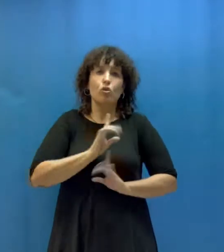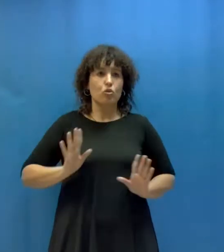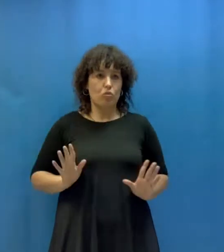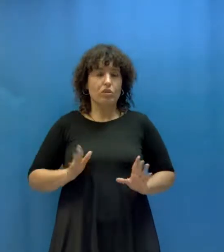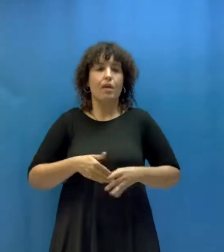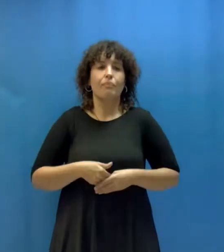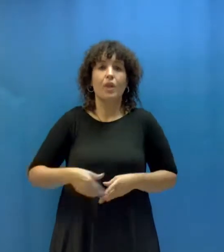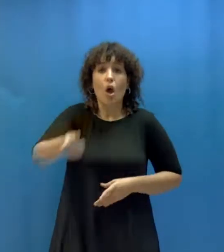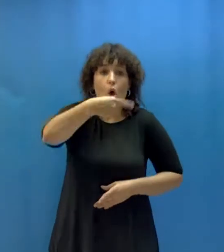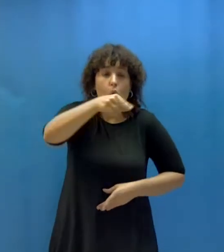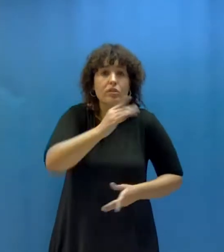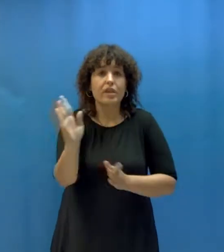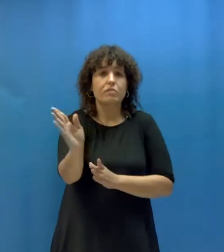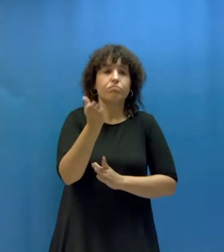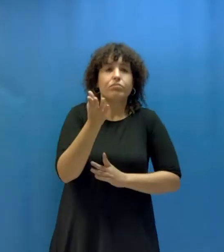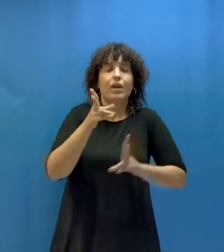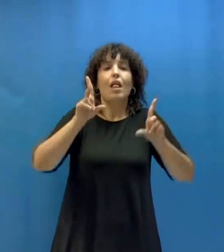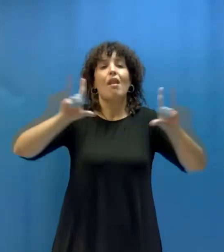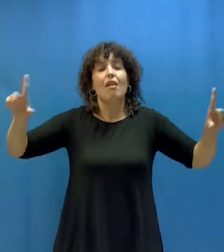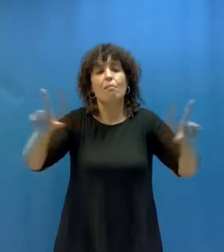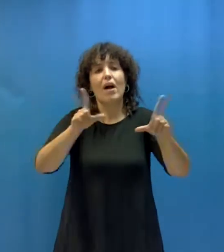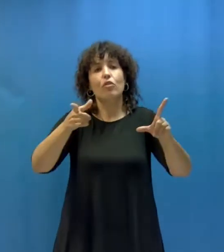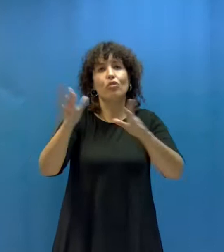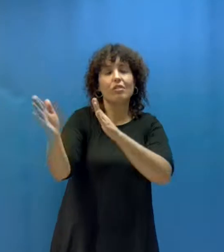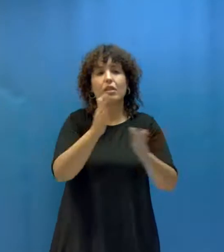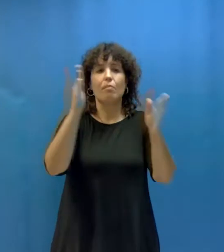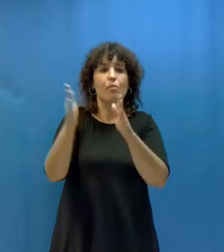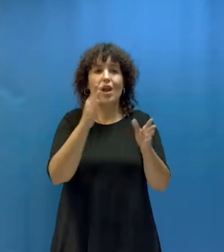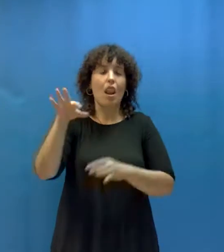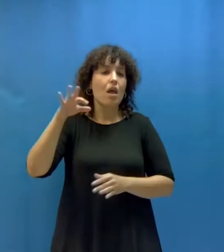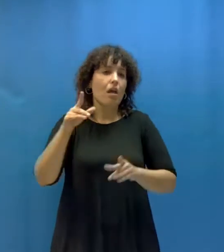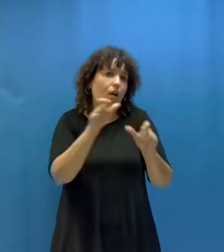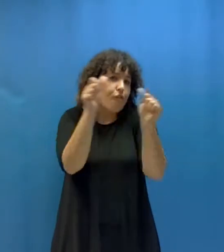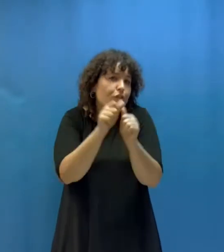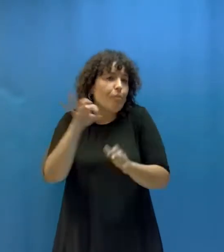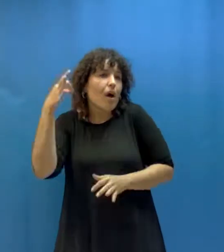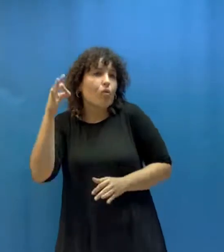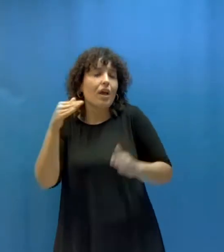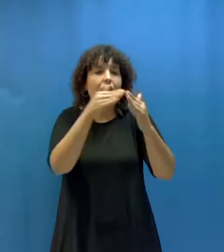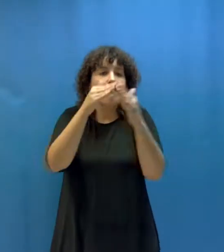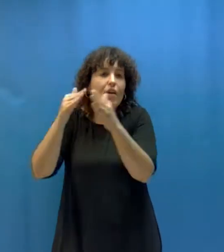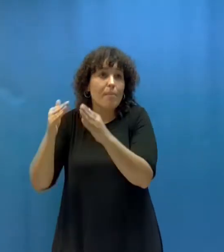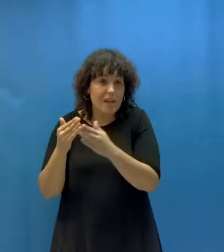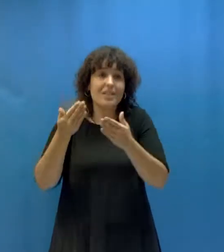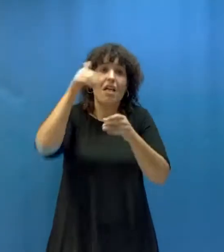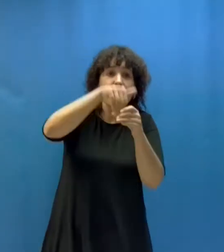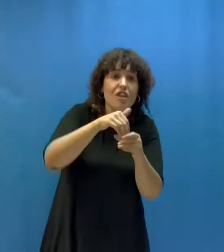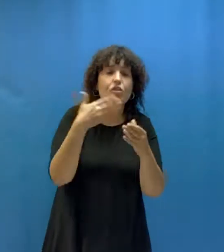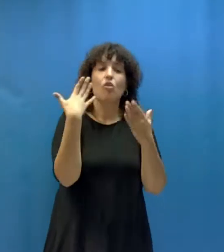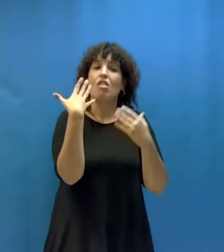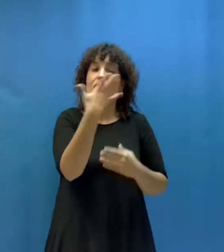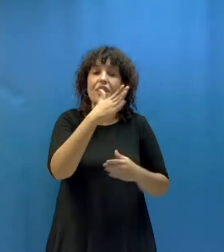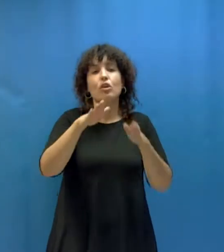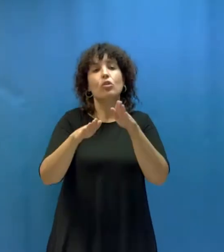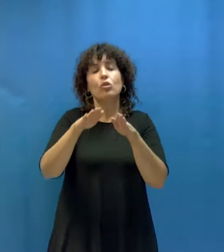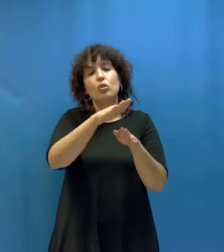Porque ustedes planteaban un vado temporal como modalidad única y obligatoria para viviendas unifamiliares con menos de 5 coches situadas en viales de circulación